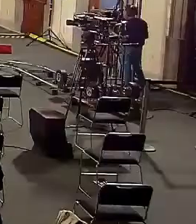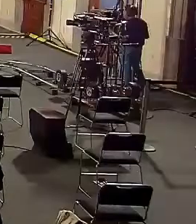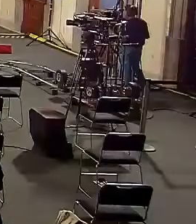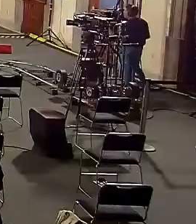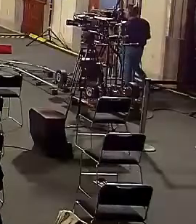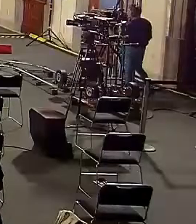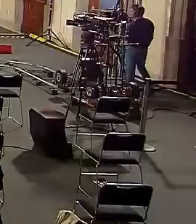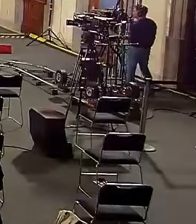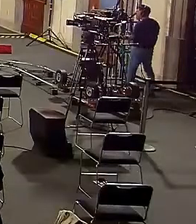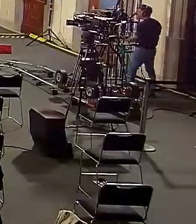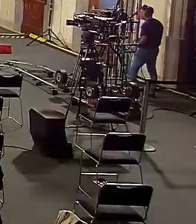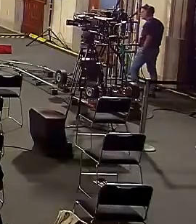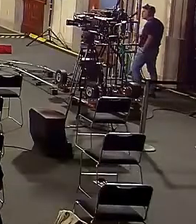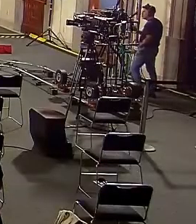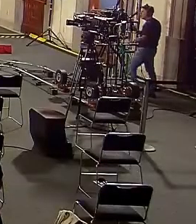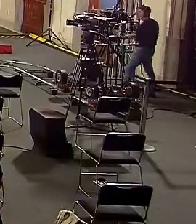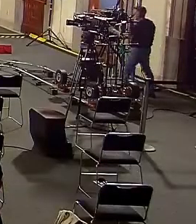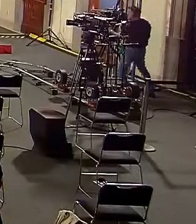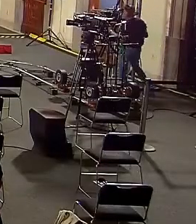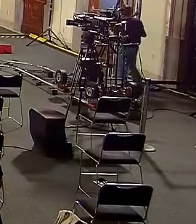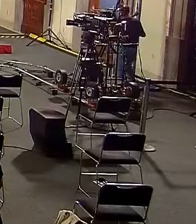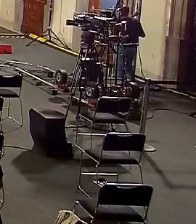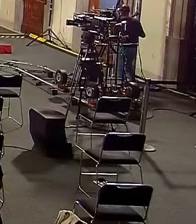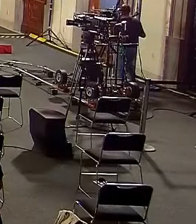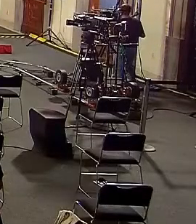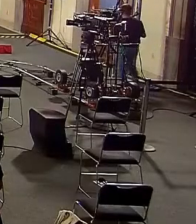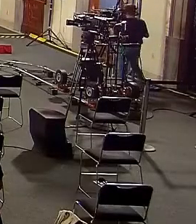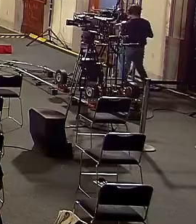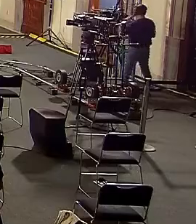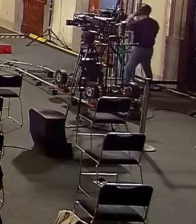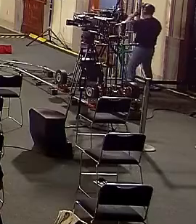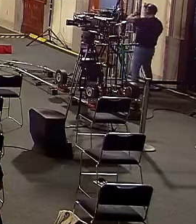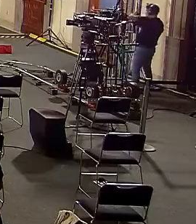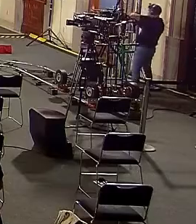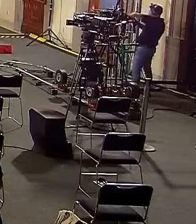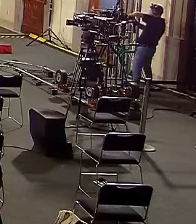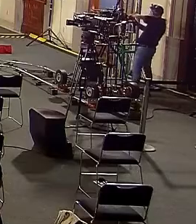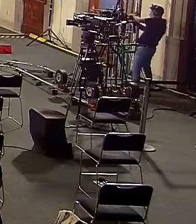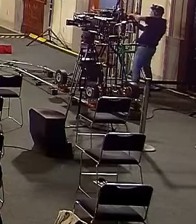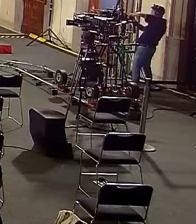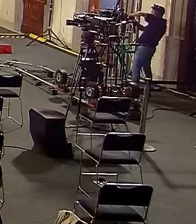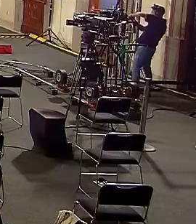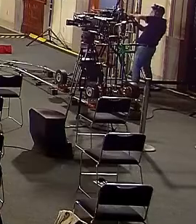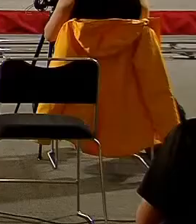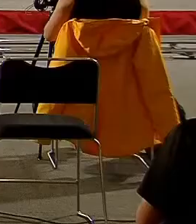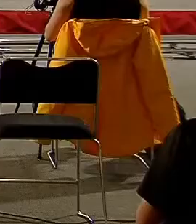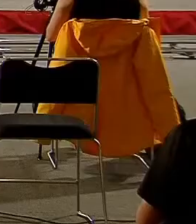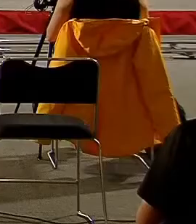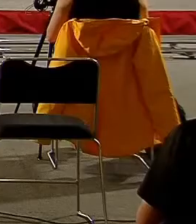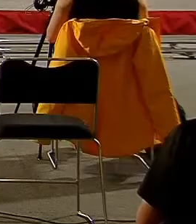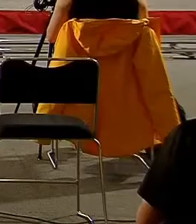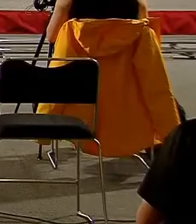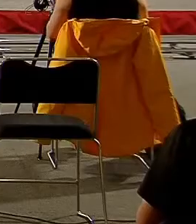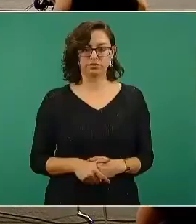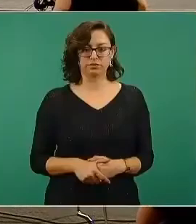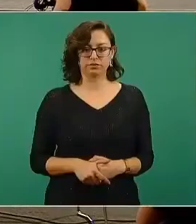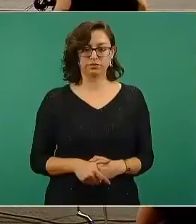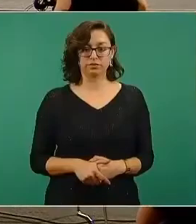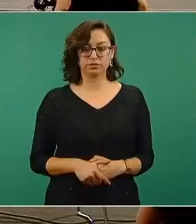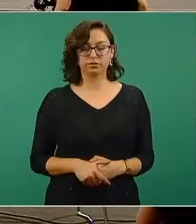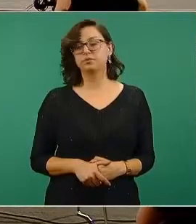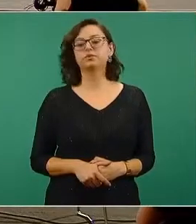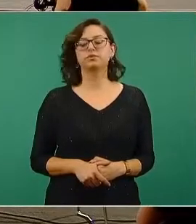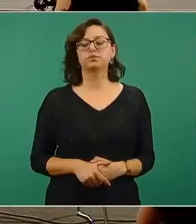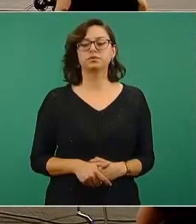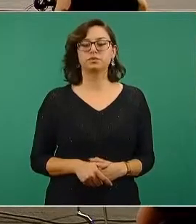estrategias que tenemos de prevención, estrategias de control, sana distancia, porque eso también lo tenemos que hacer aún estando